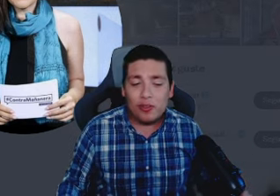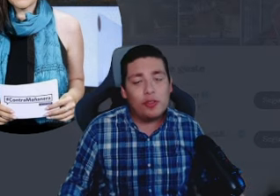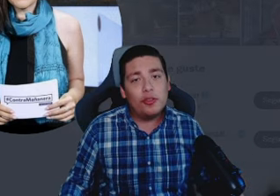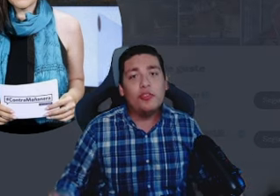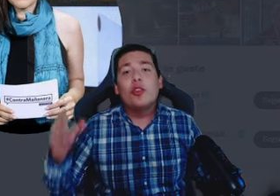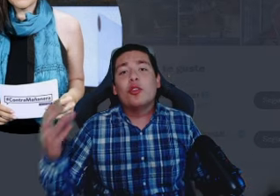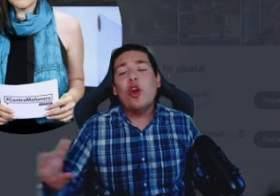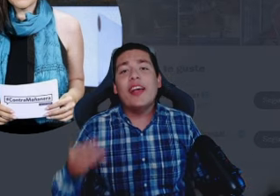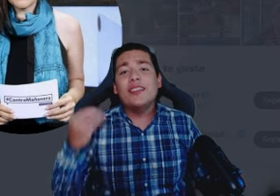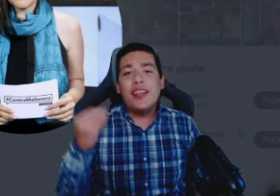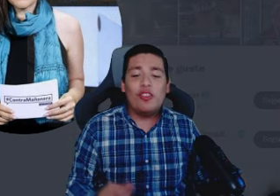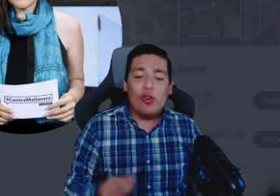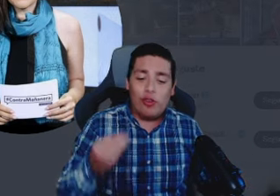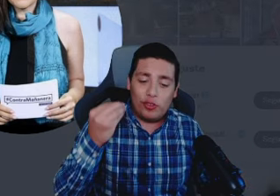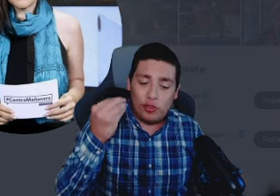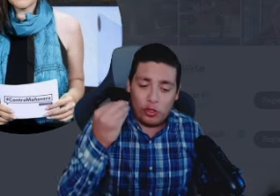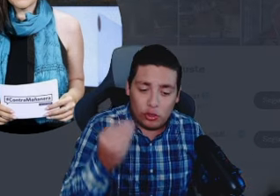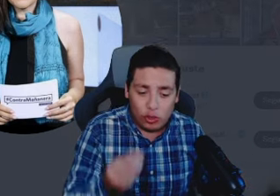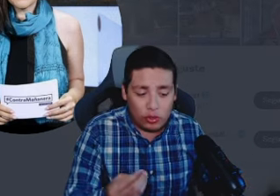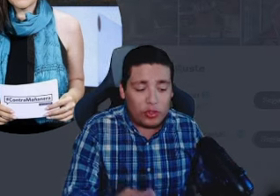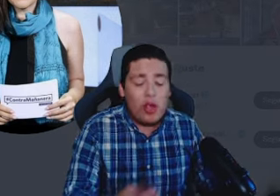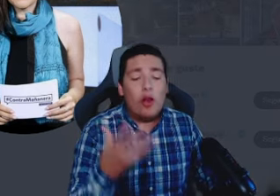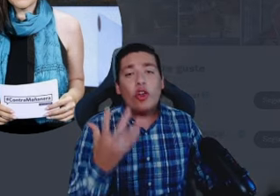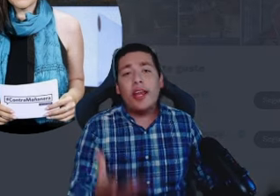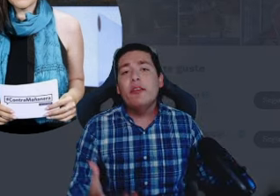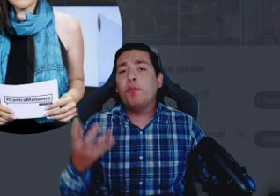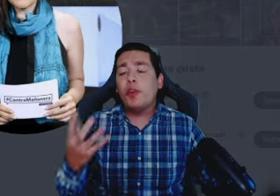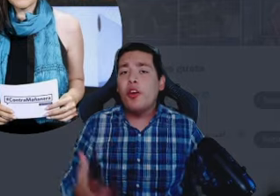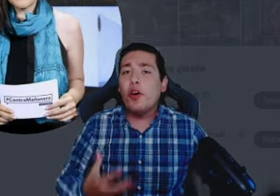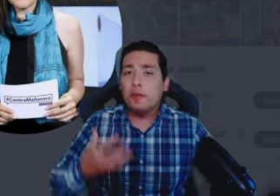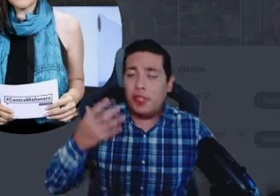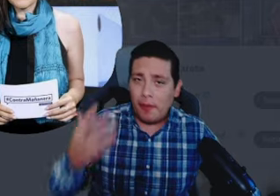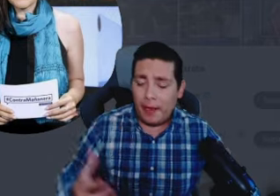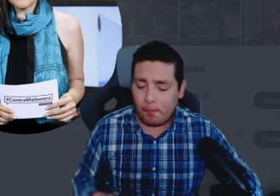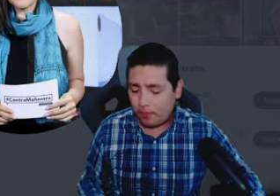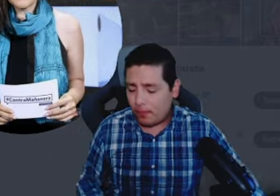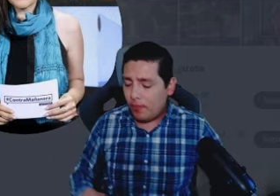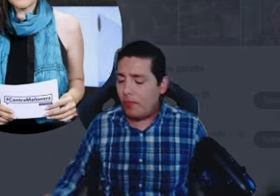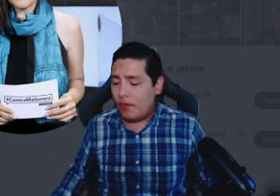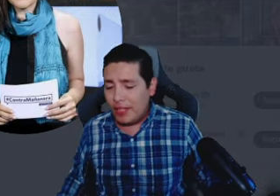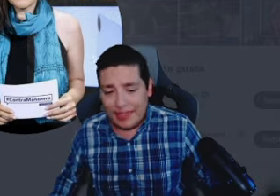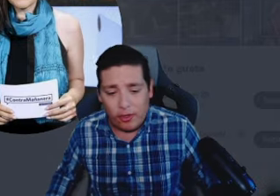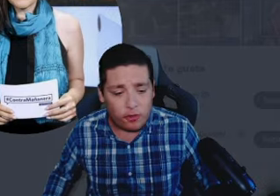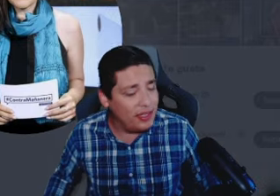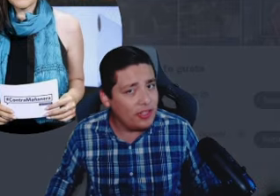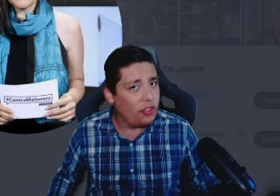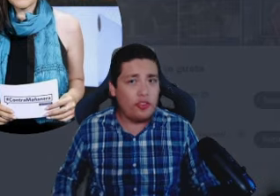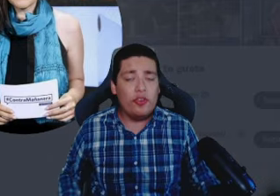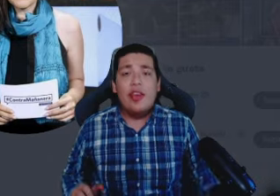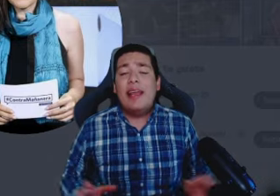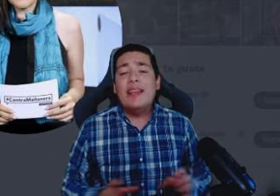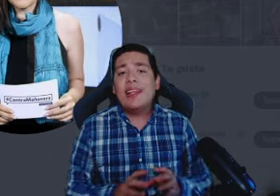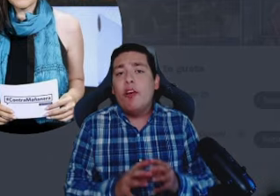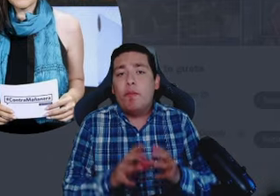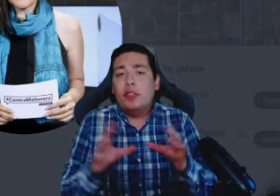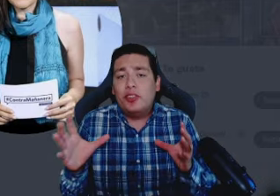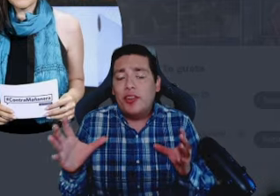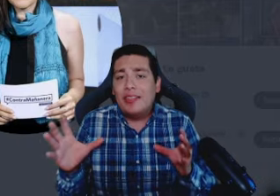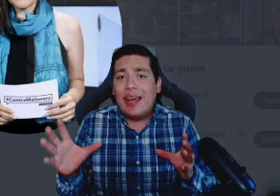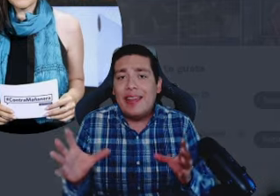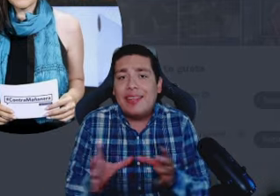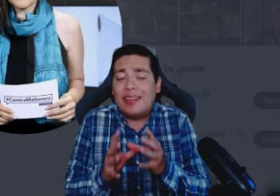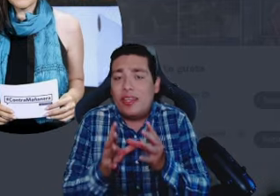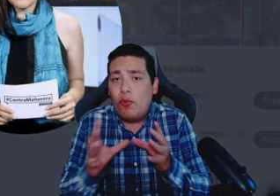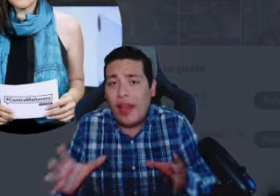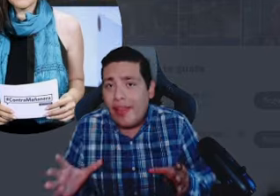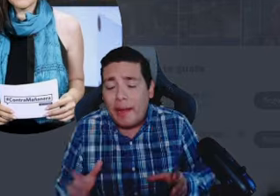los platos rotos? Todas y todos nosotros. Lo que hemos podido observar desde el 2018 es que la oposición